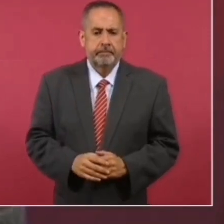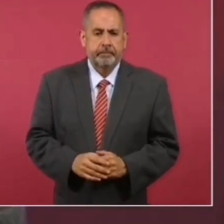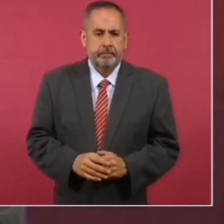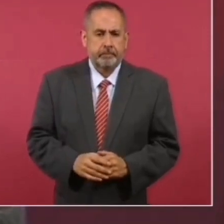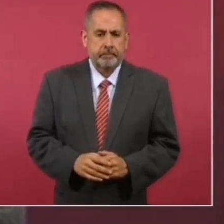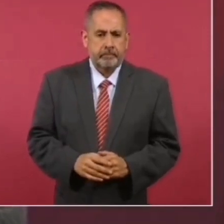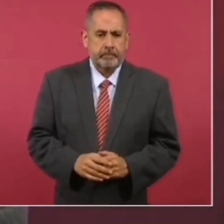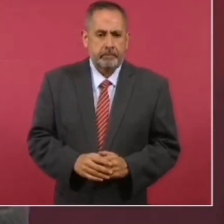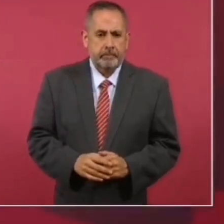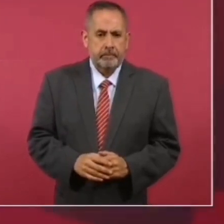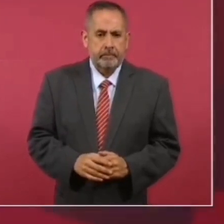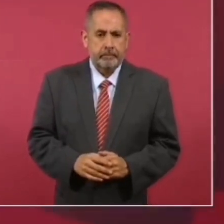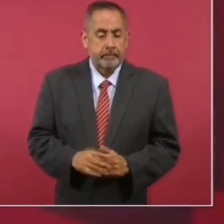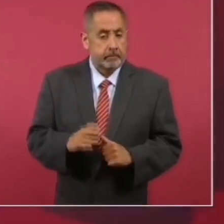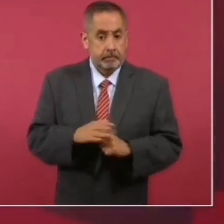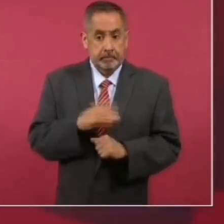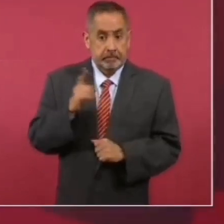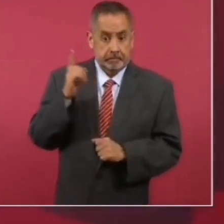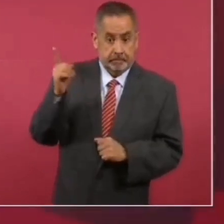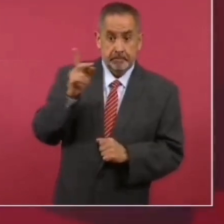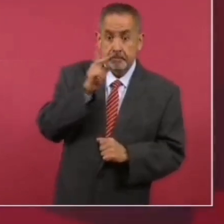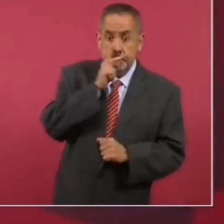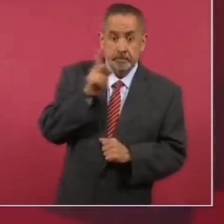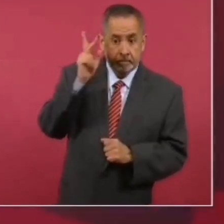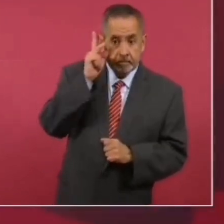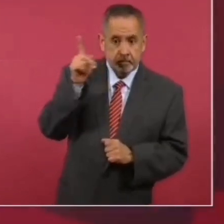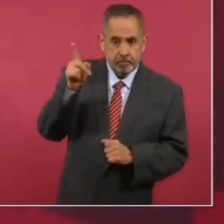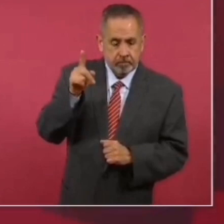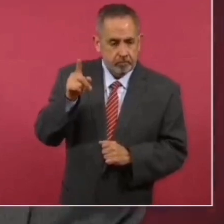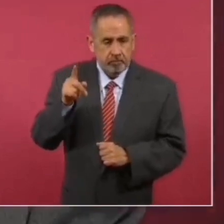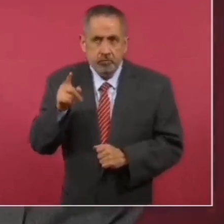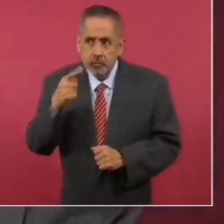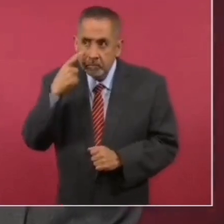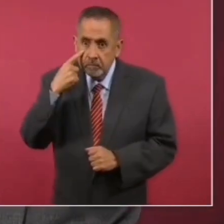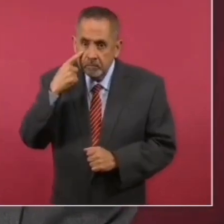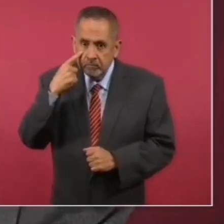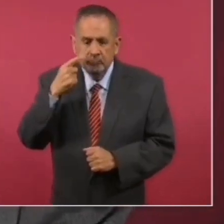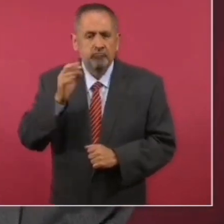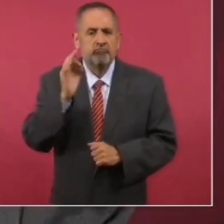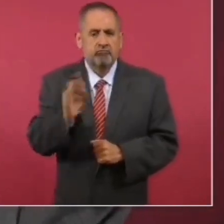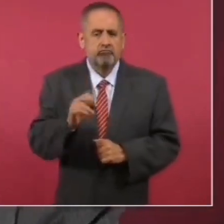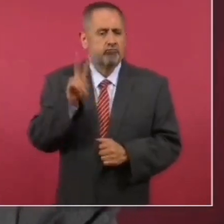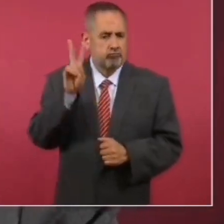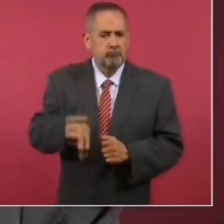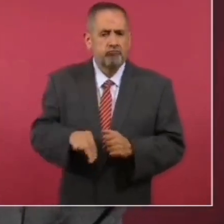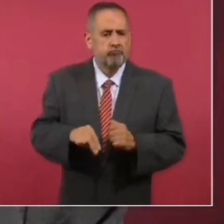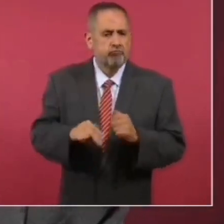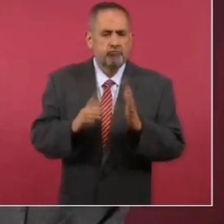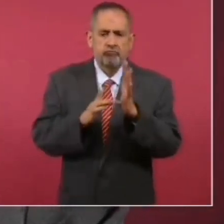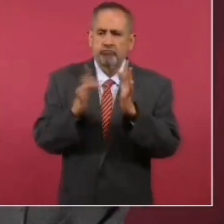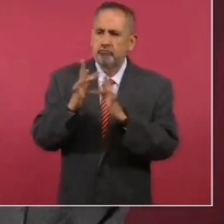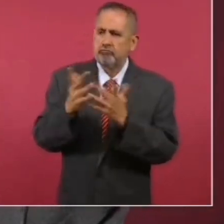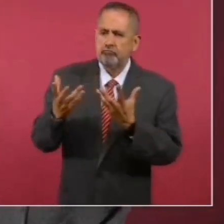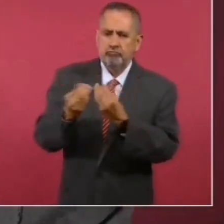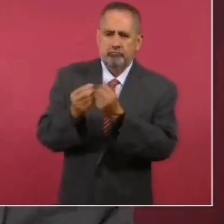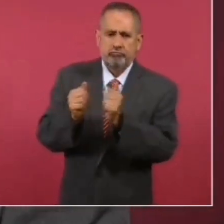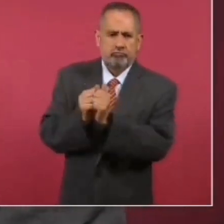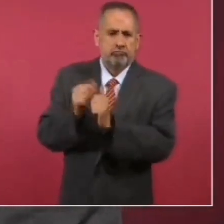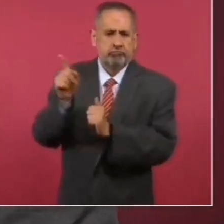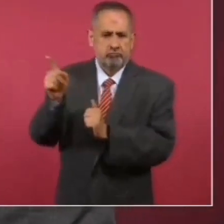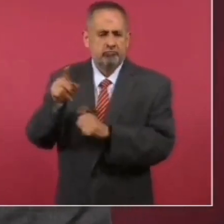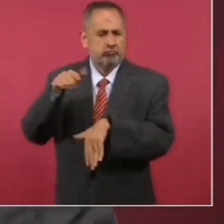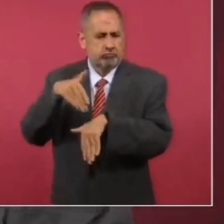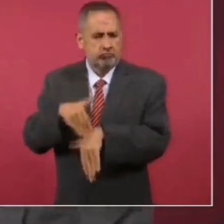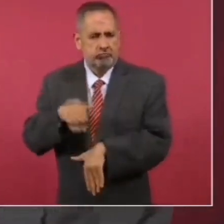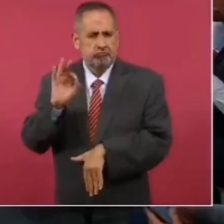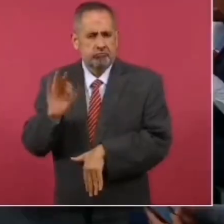Porque ese Papa ha demostrado ser un verdadero cristiano. Porque